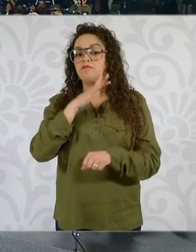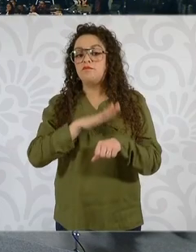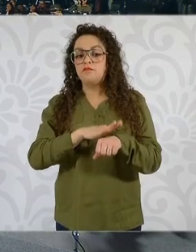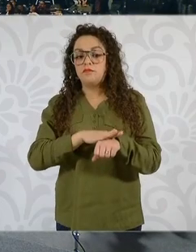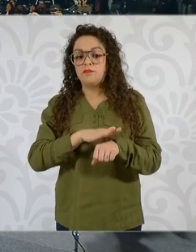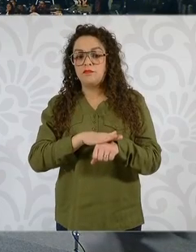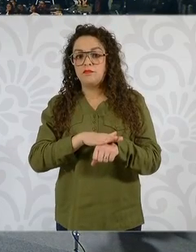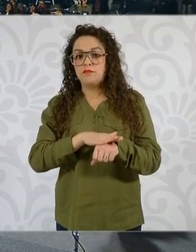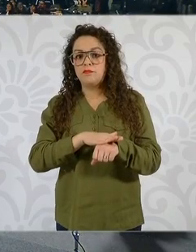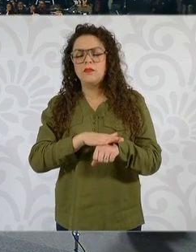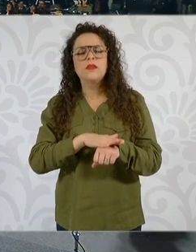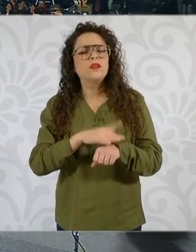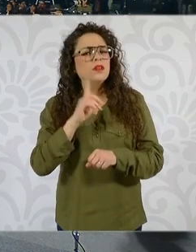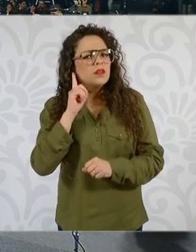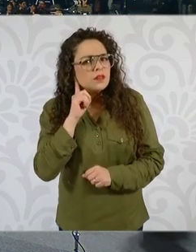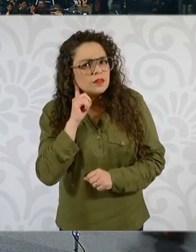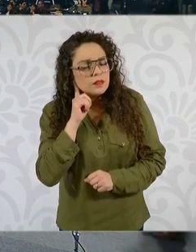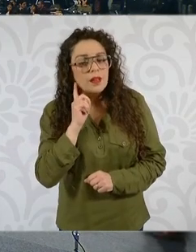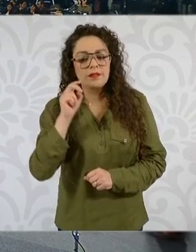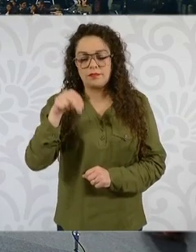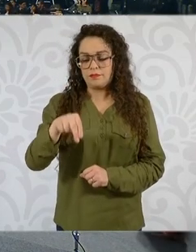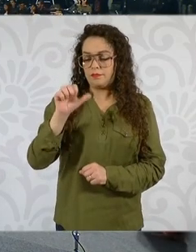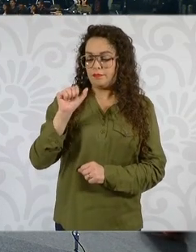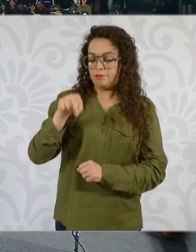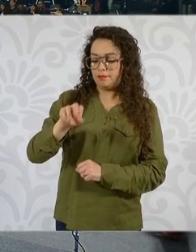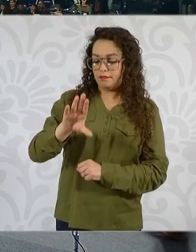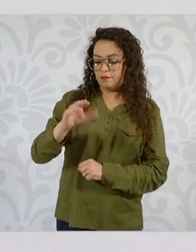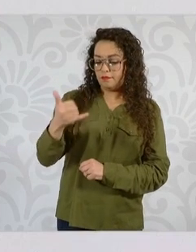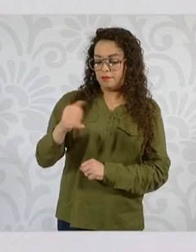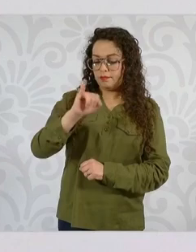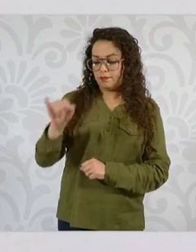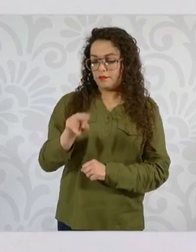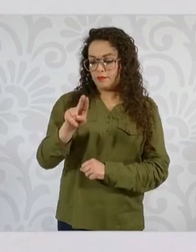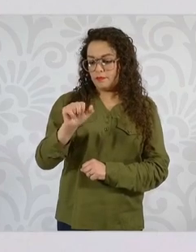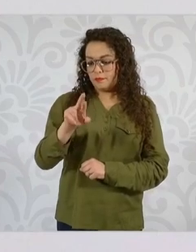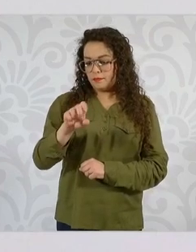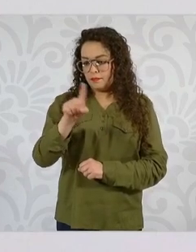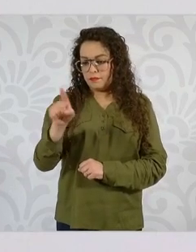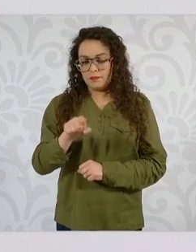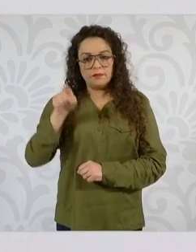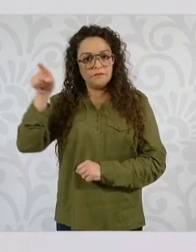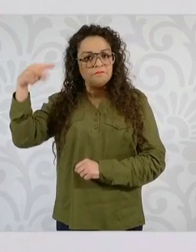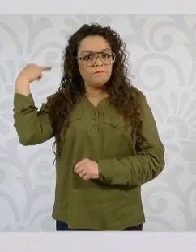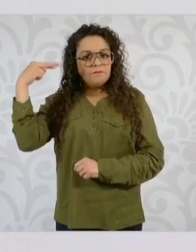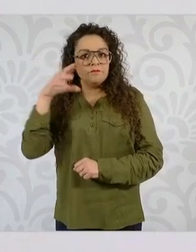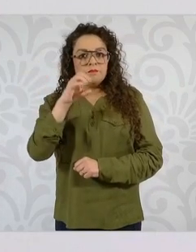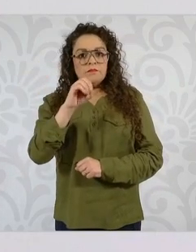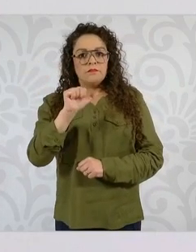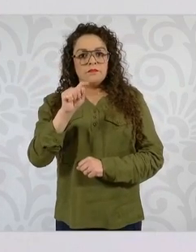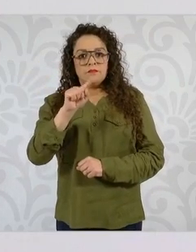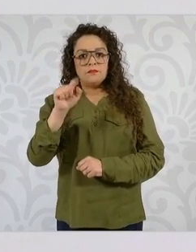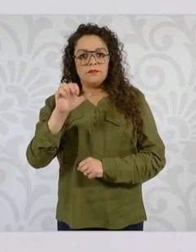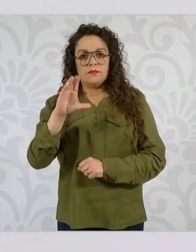Nancy Juárez de Veracruz, de Coatzacoalcos, Veracruz, ordena bajar la